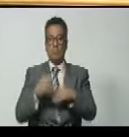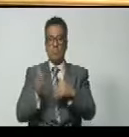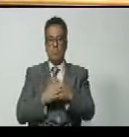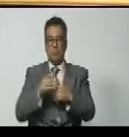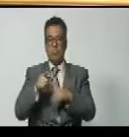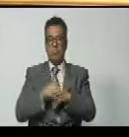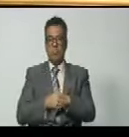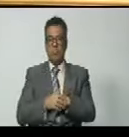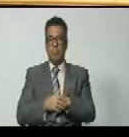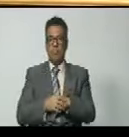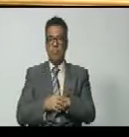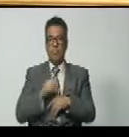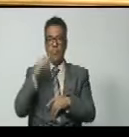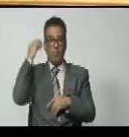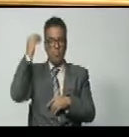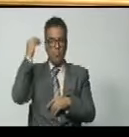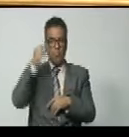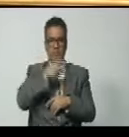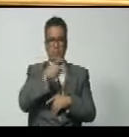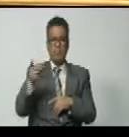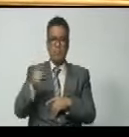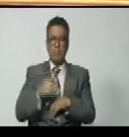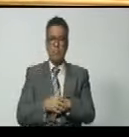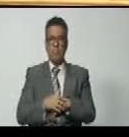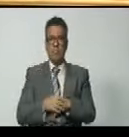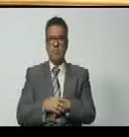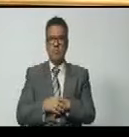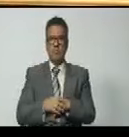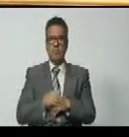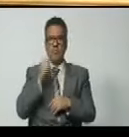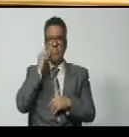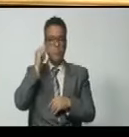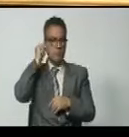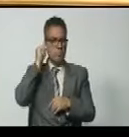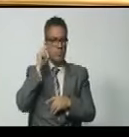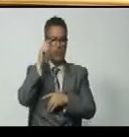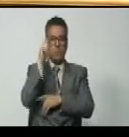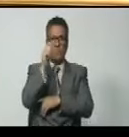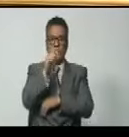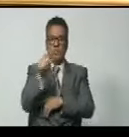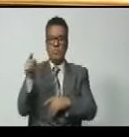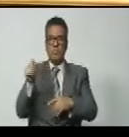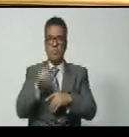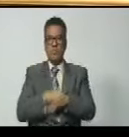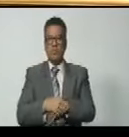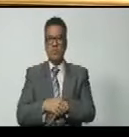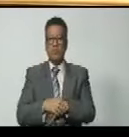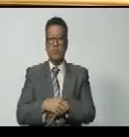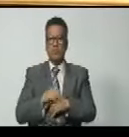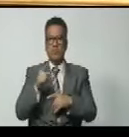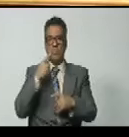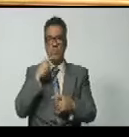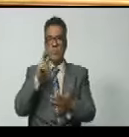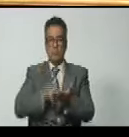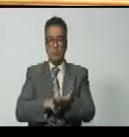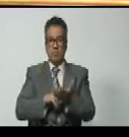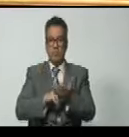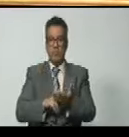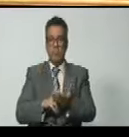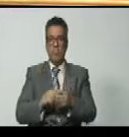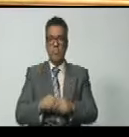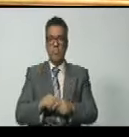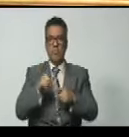cierra. En consideración, las honorables diputadas y los honorables diputados que estén a favor de